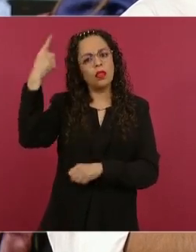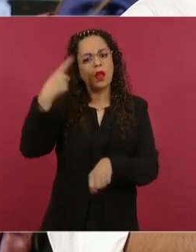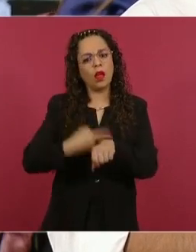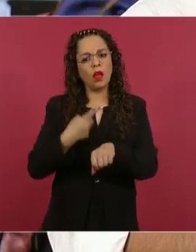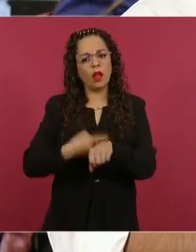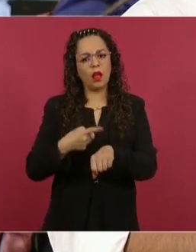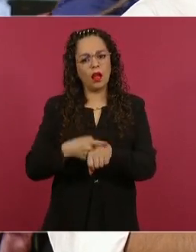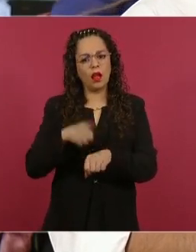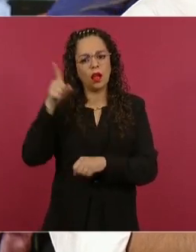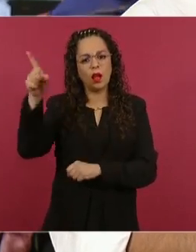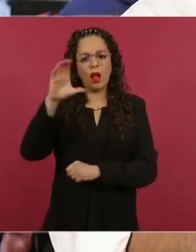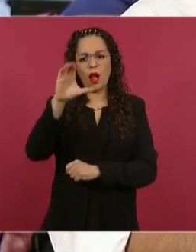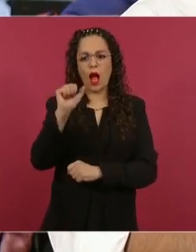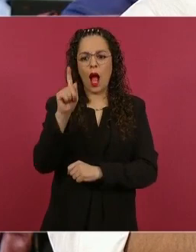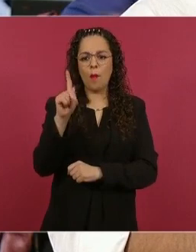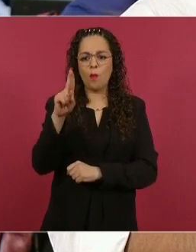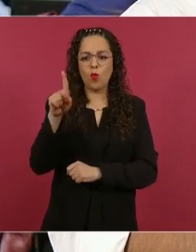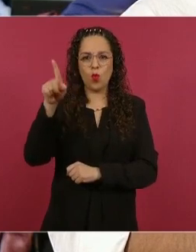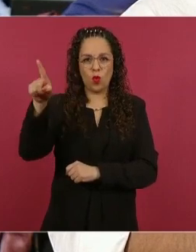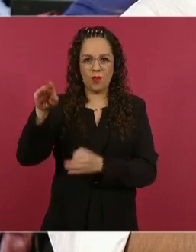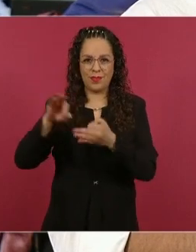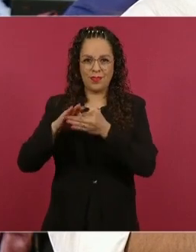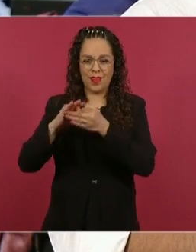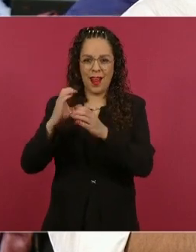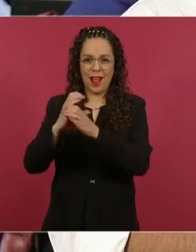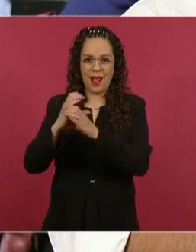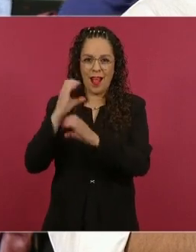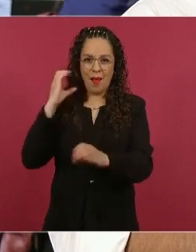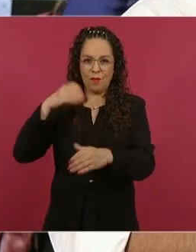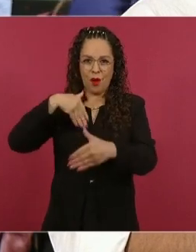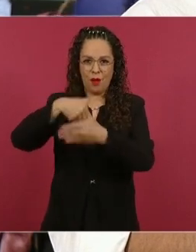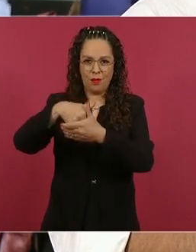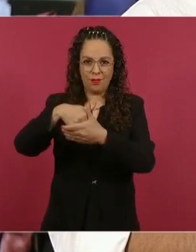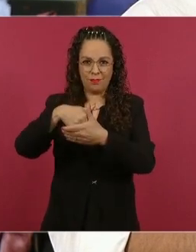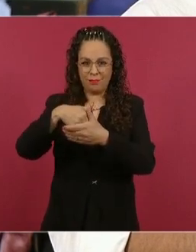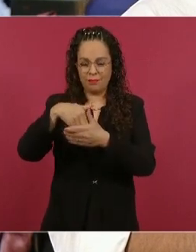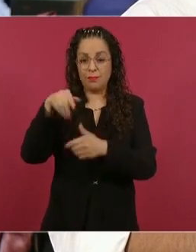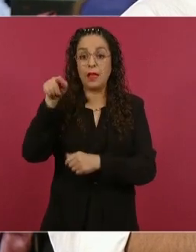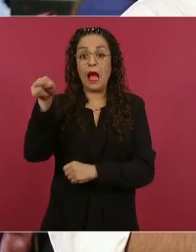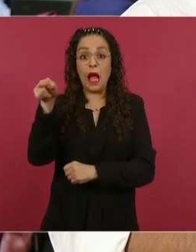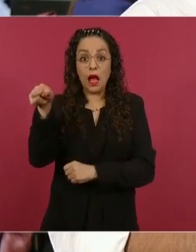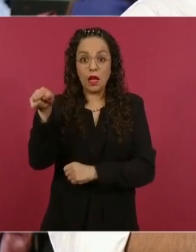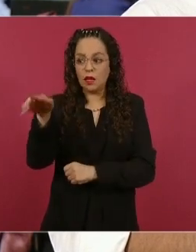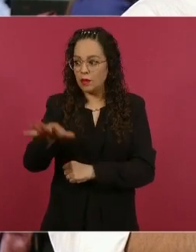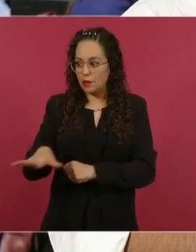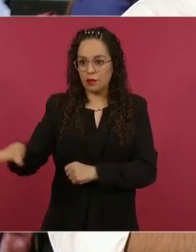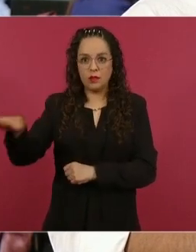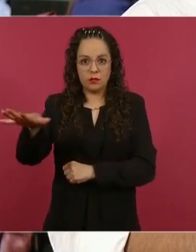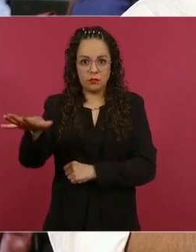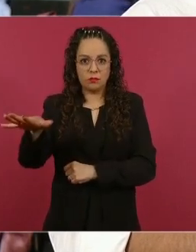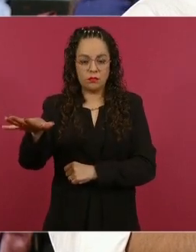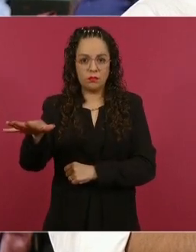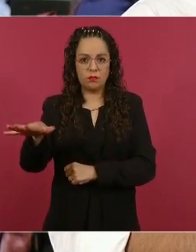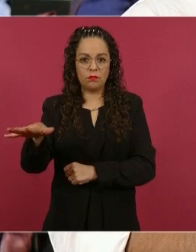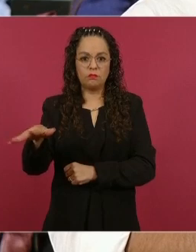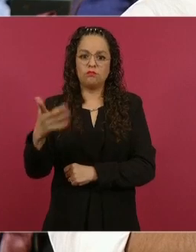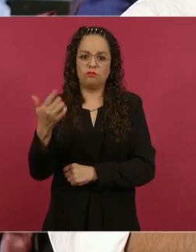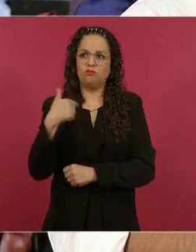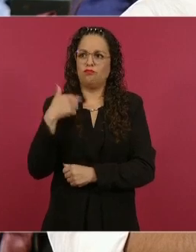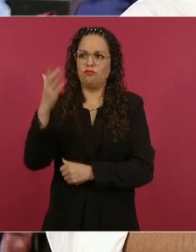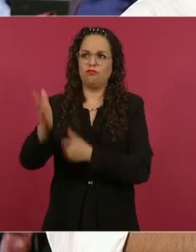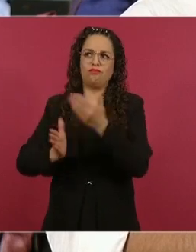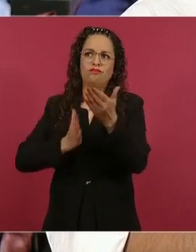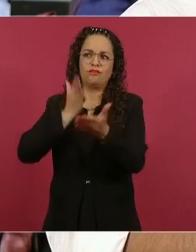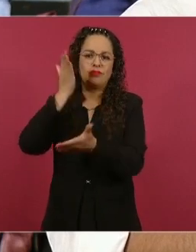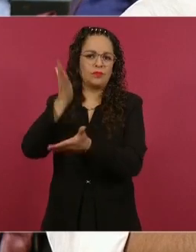la Capu, en la ciudad de Puebla. Dice, el día de ayer me presenté en la clínica del ISSSTE para quejarme por el